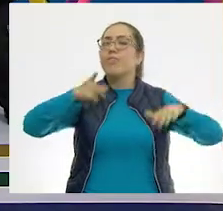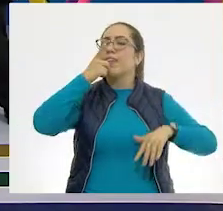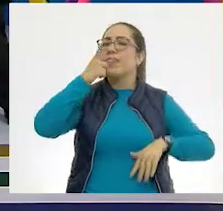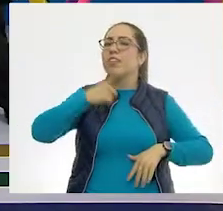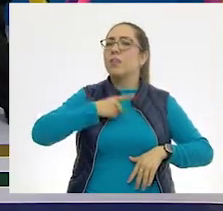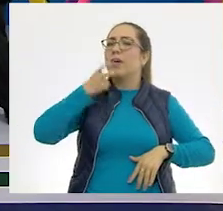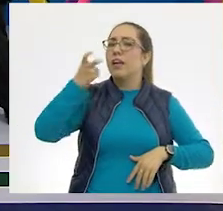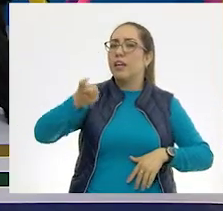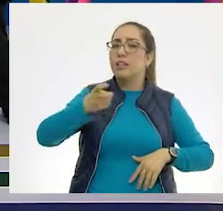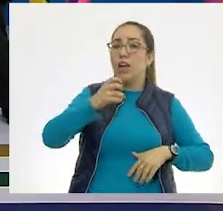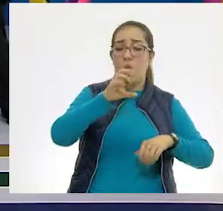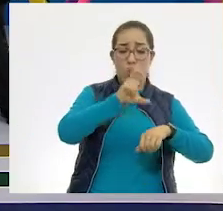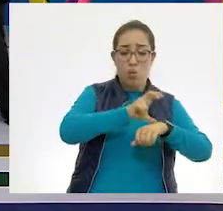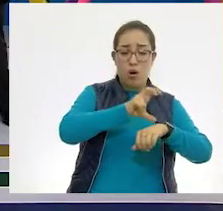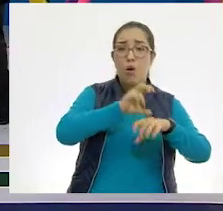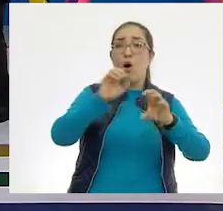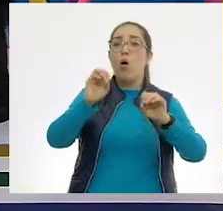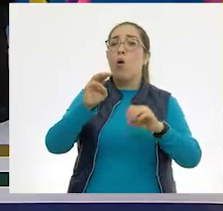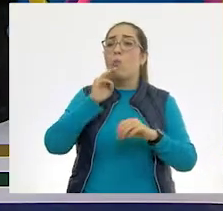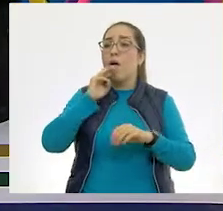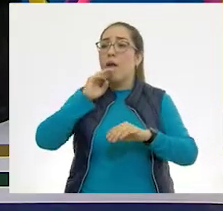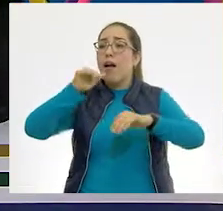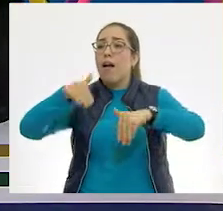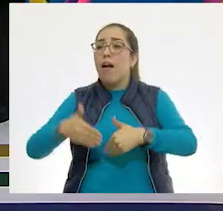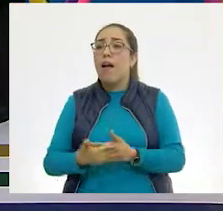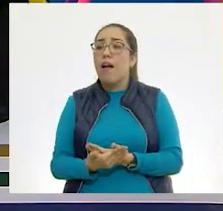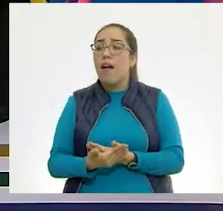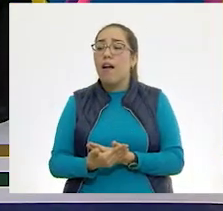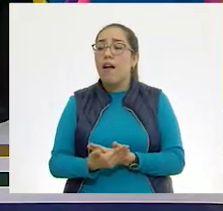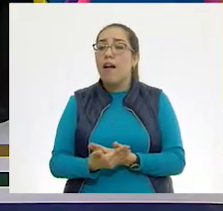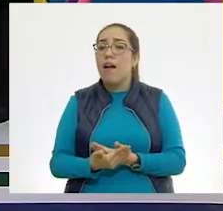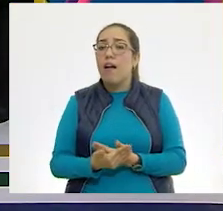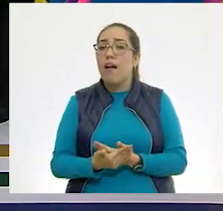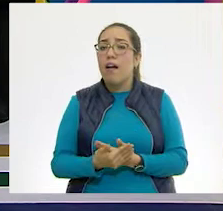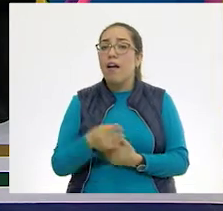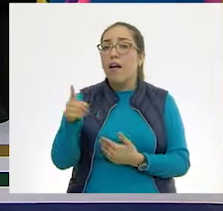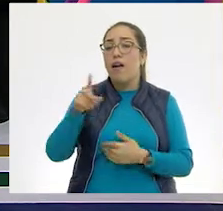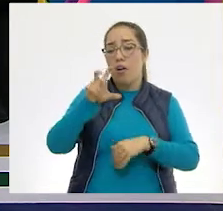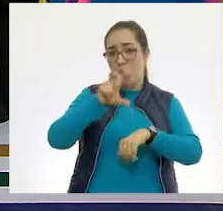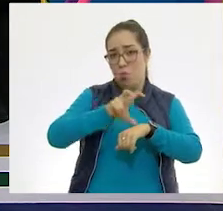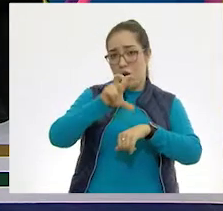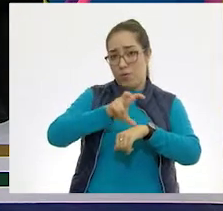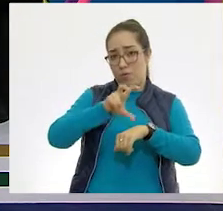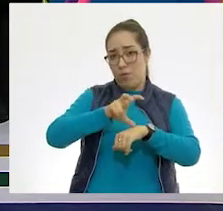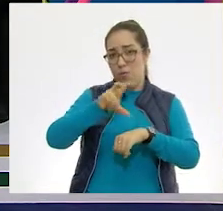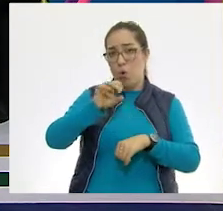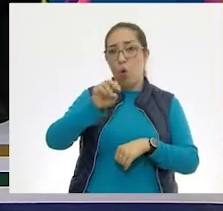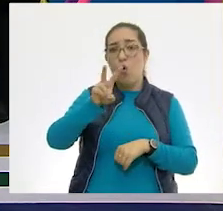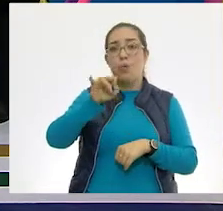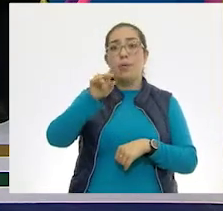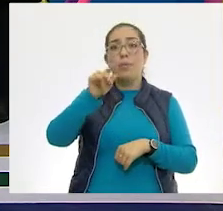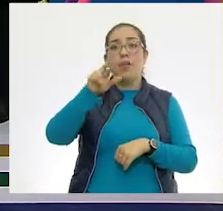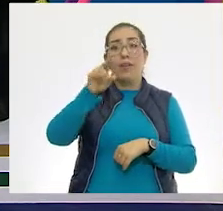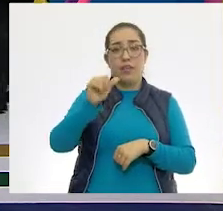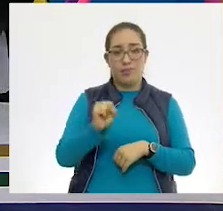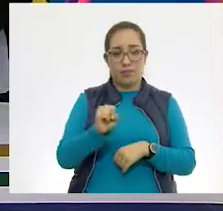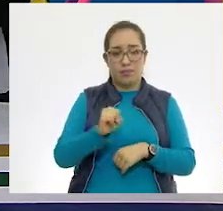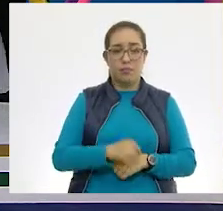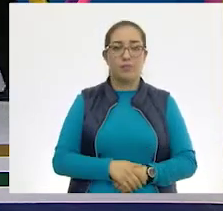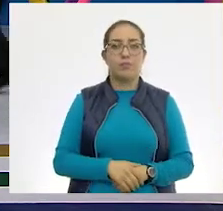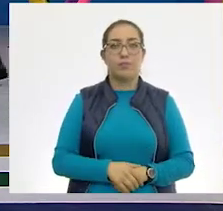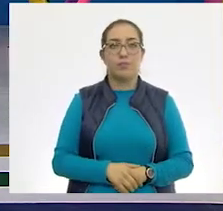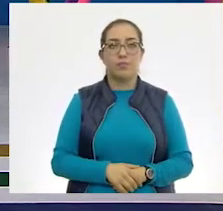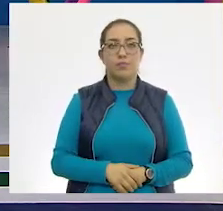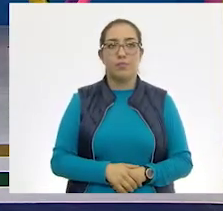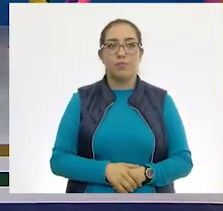son ovíparos o vivíparas? Las aves nacen del huevo, entonces son ovíparas. Muy bien. Entonces, mira, yo te voy a ayudar y lo voy a